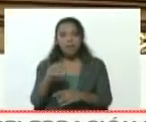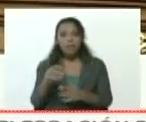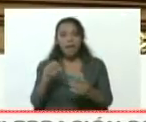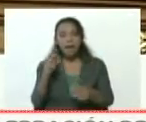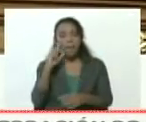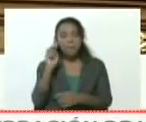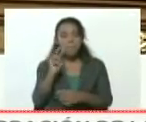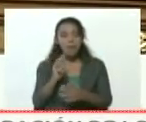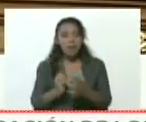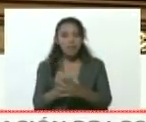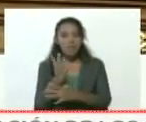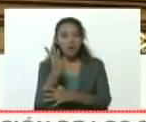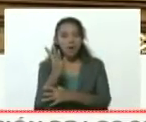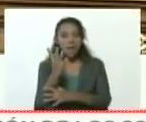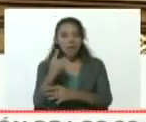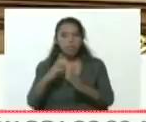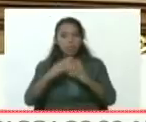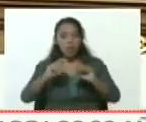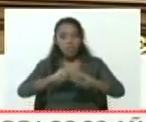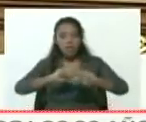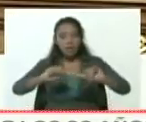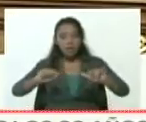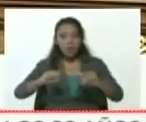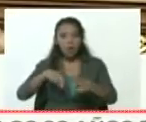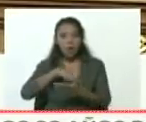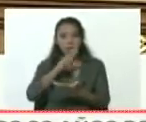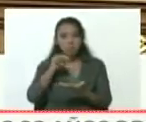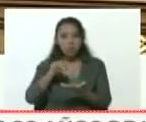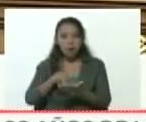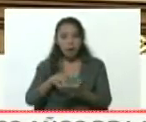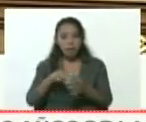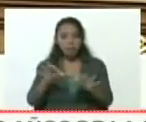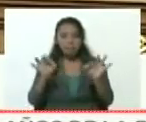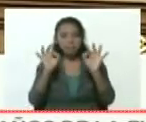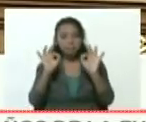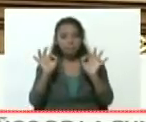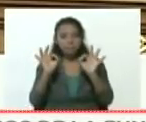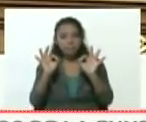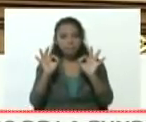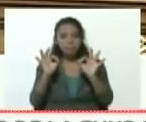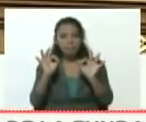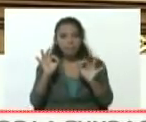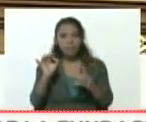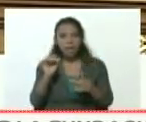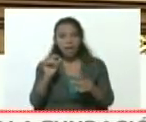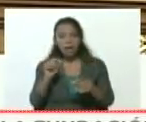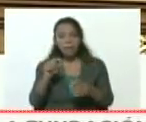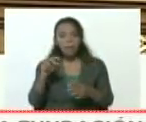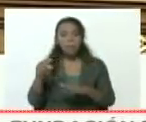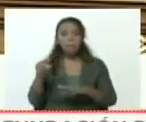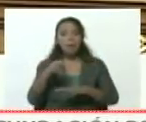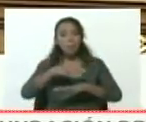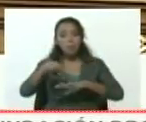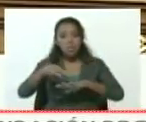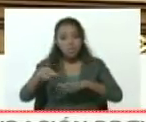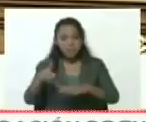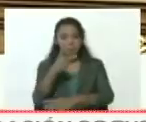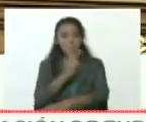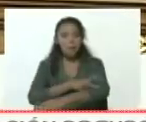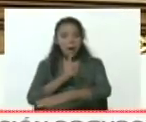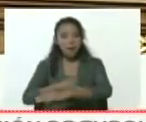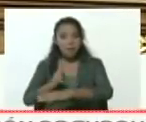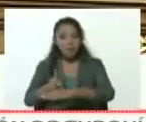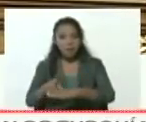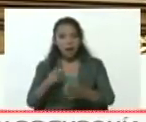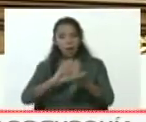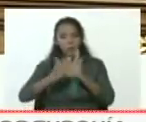misión Robinson en todo el territorio nacional, especificado por estado, por municipio, por parroquia, por comunidades. Todos